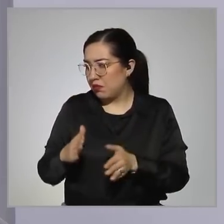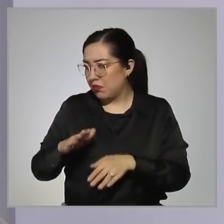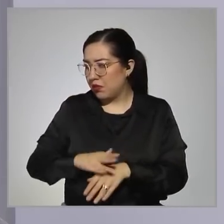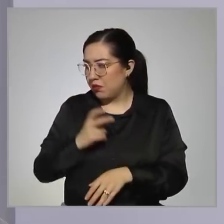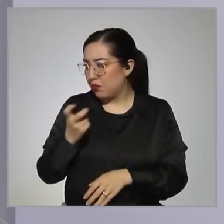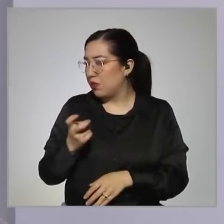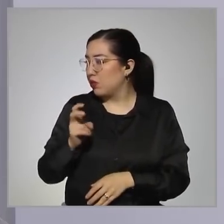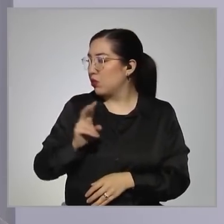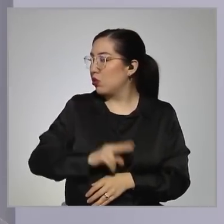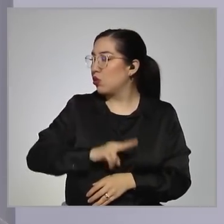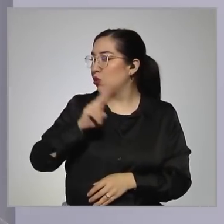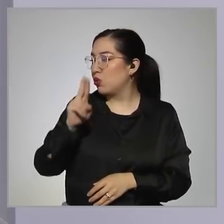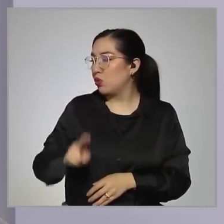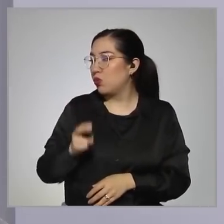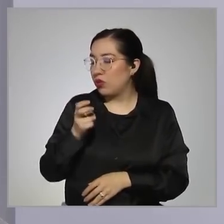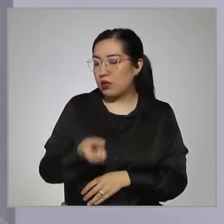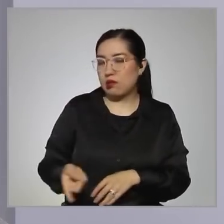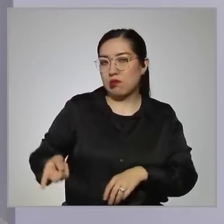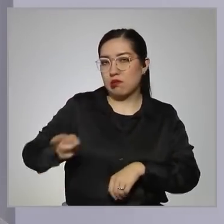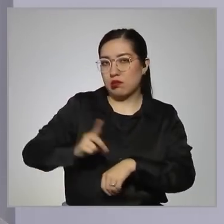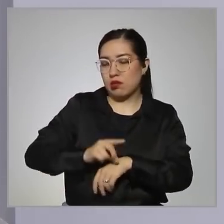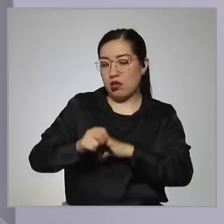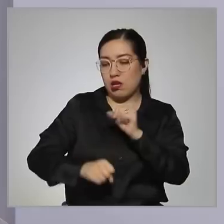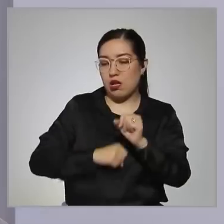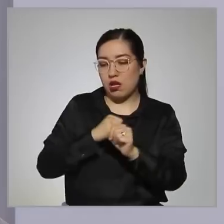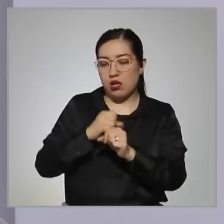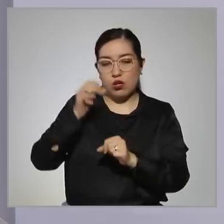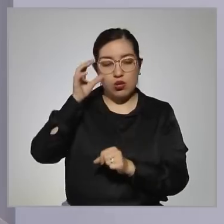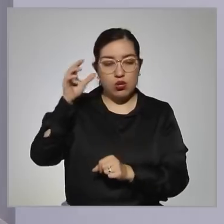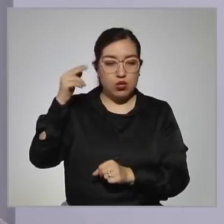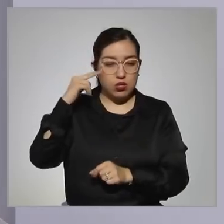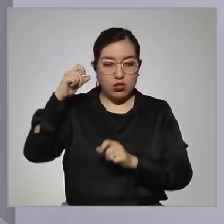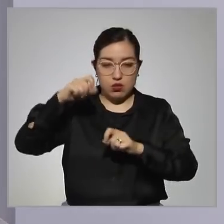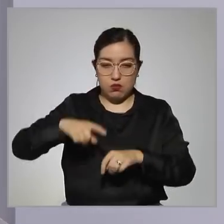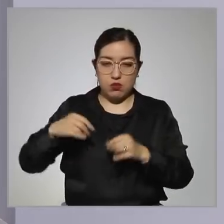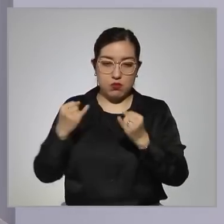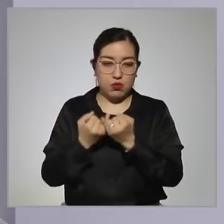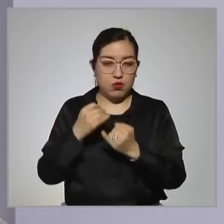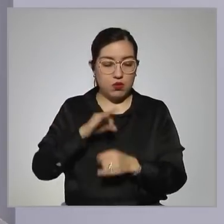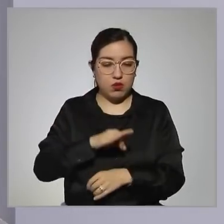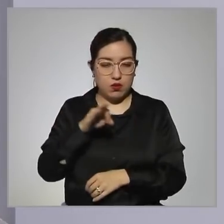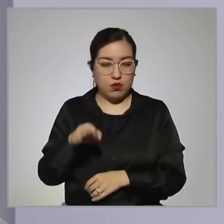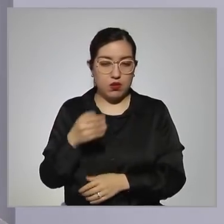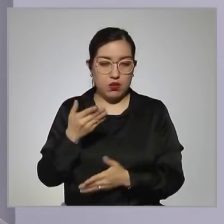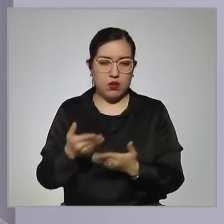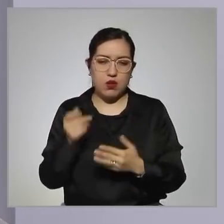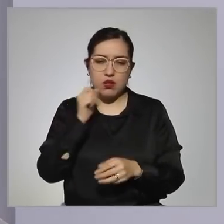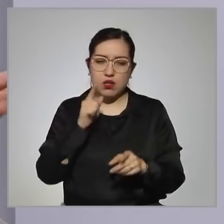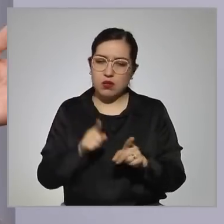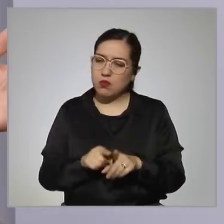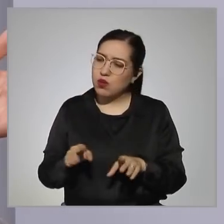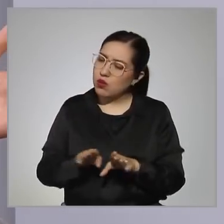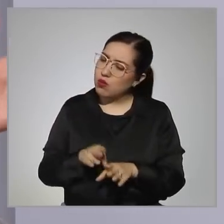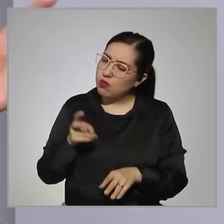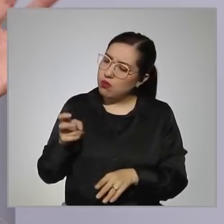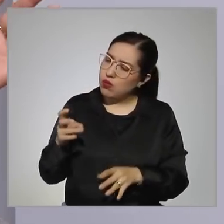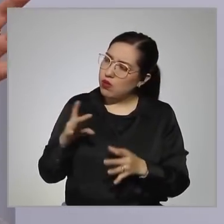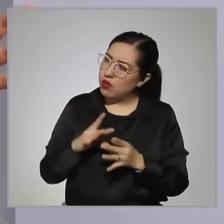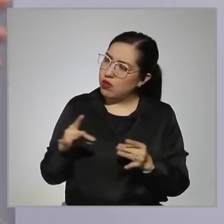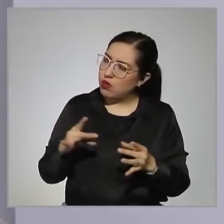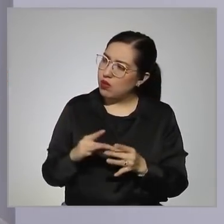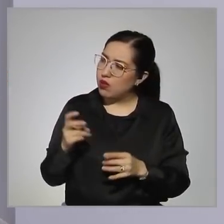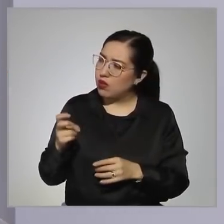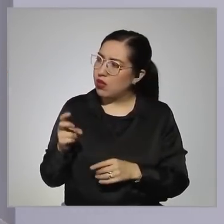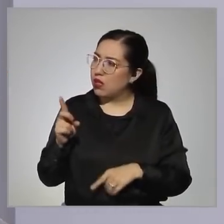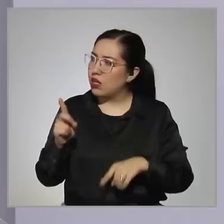se celebra el Año Nuevo chino en una misma fecha. Y además, caray. el Año Nuevo Caray. chino ¿Cómo se adapta a eso? A ver si nos puedes...